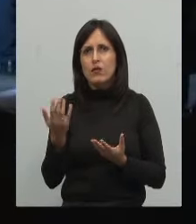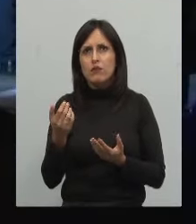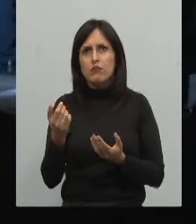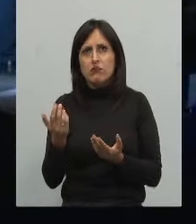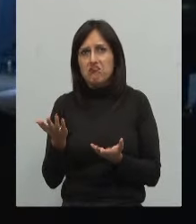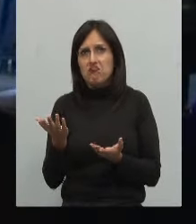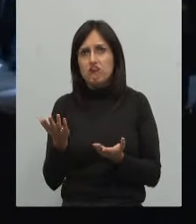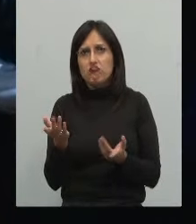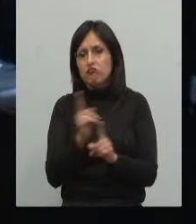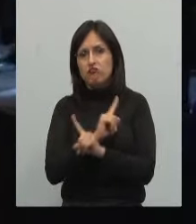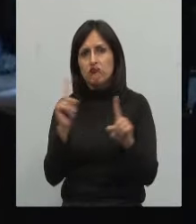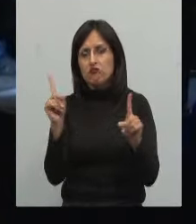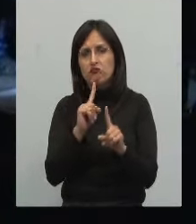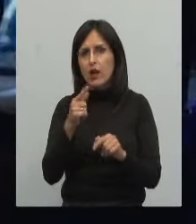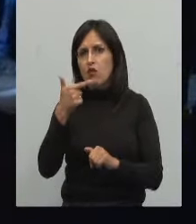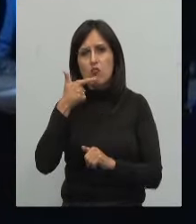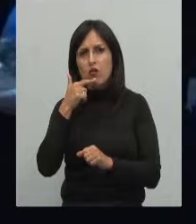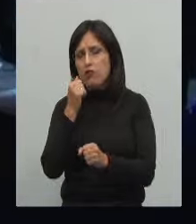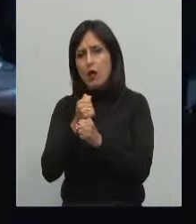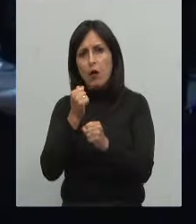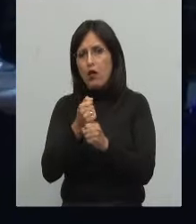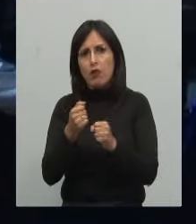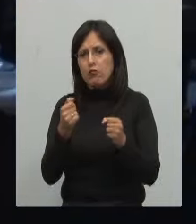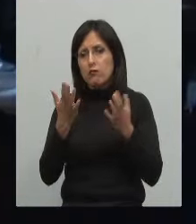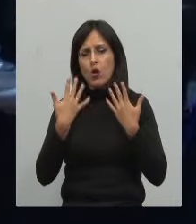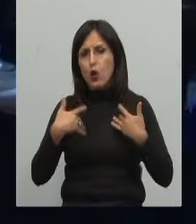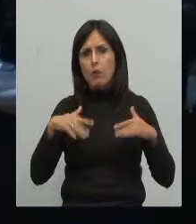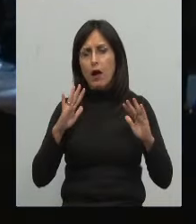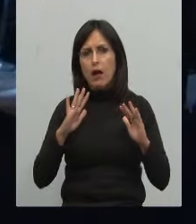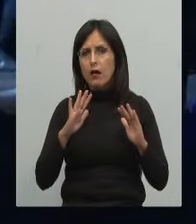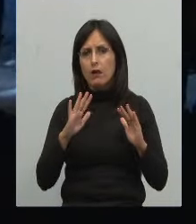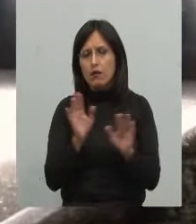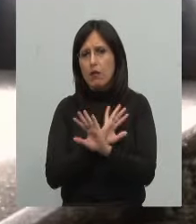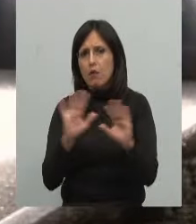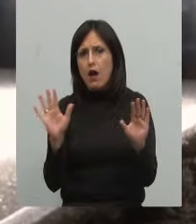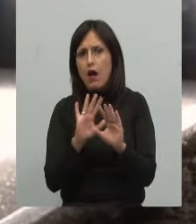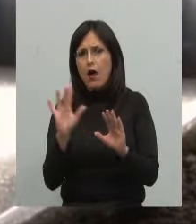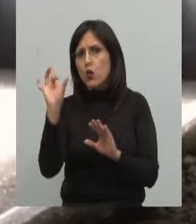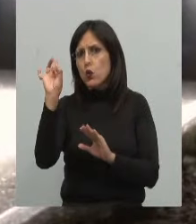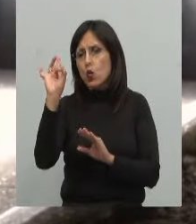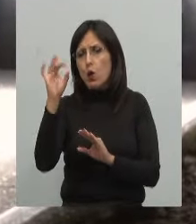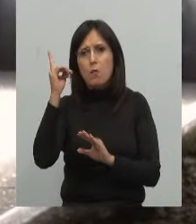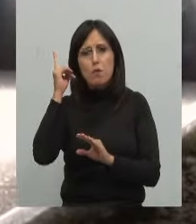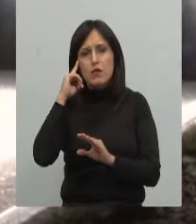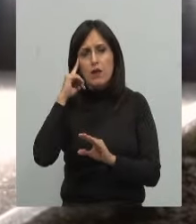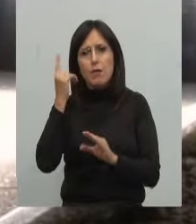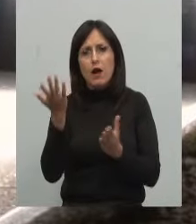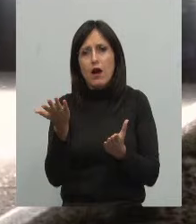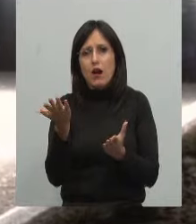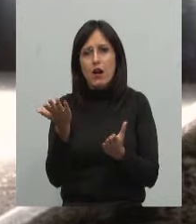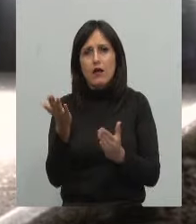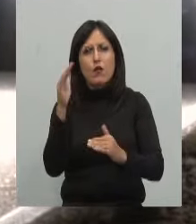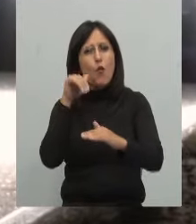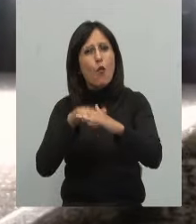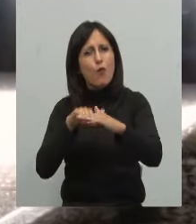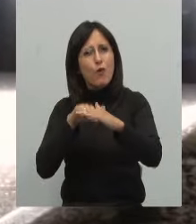común y corriente, digamos, que luchaba para... Estaba ahorrando para comprarse su terrenito, o sea,